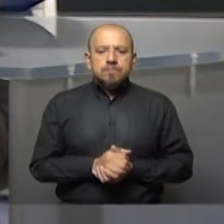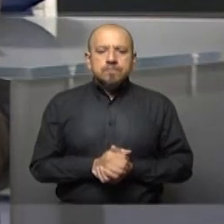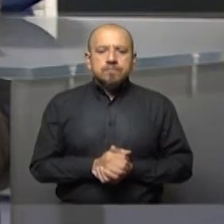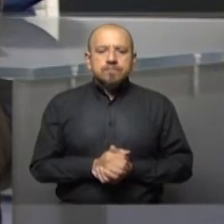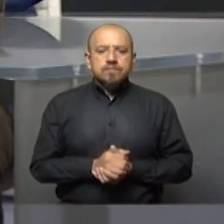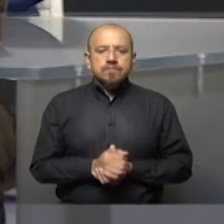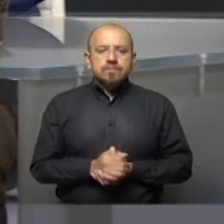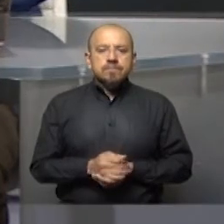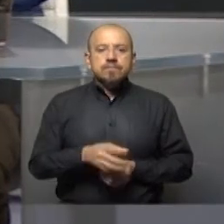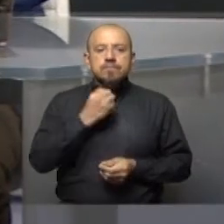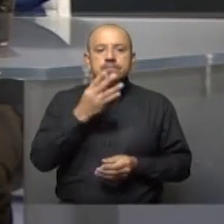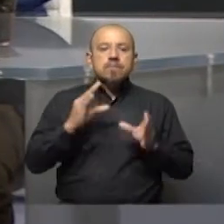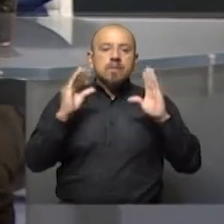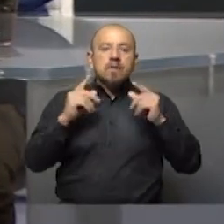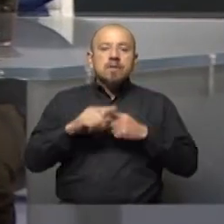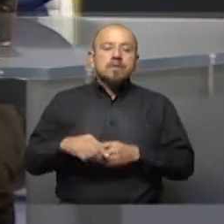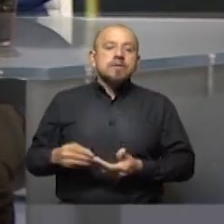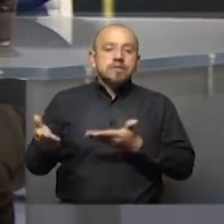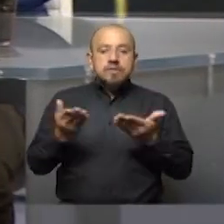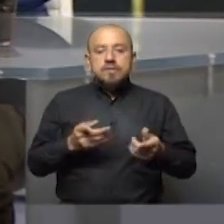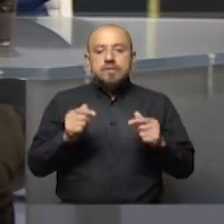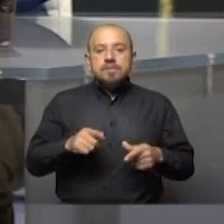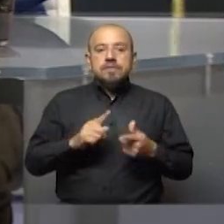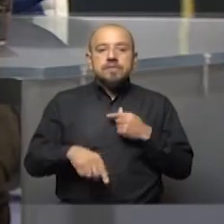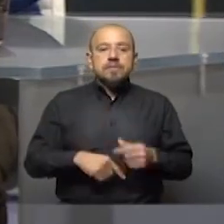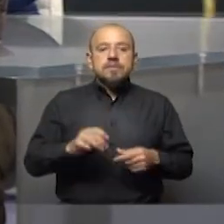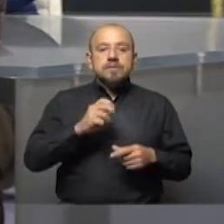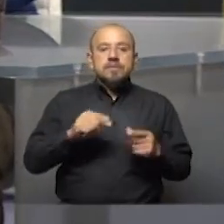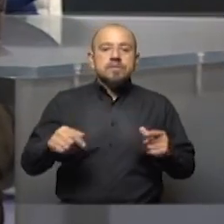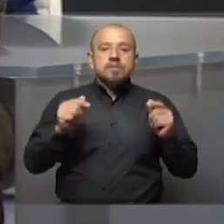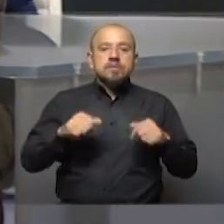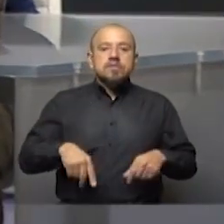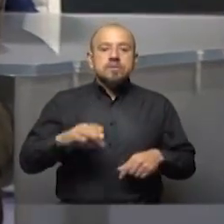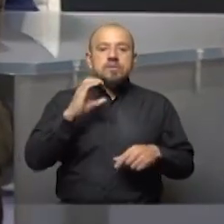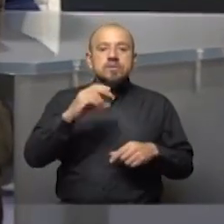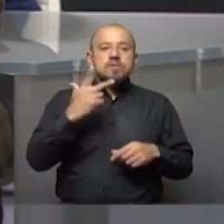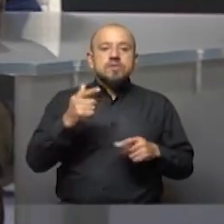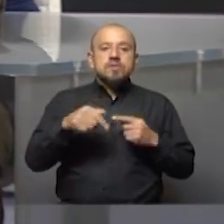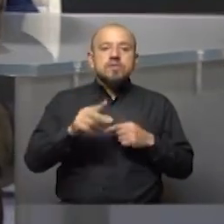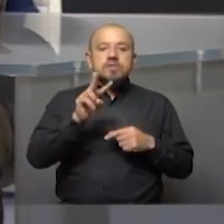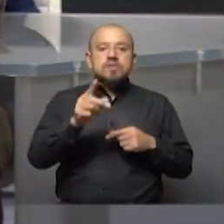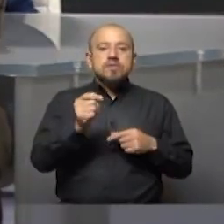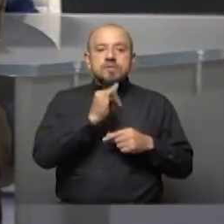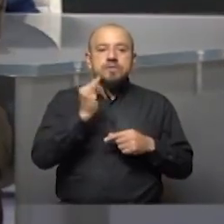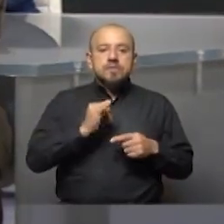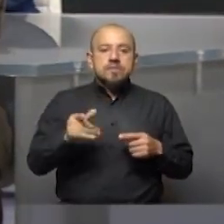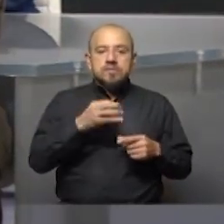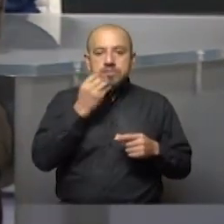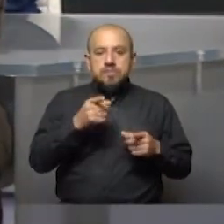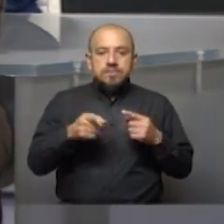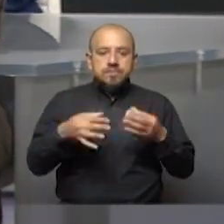Qué tal cómo están muy pero muy buenas noches bienvenidos bienvenidas a la letra chica este capítulo 3 de 3 de baferrereira Jorge tempori Cómo